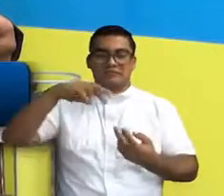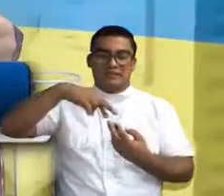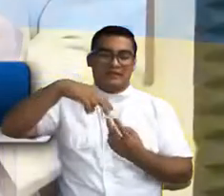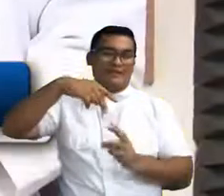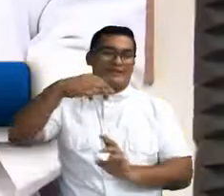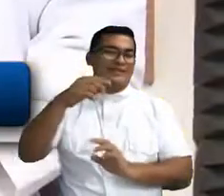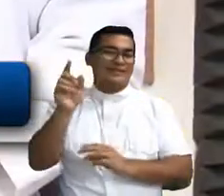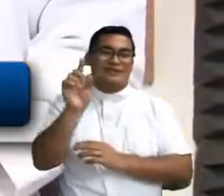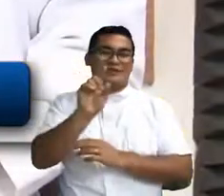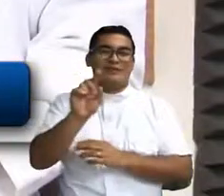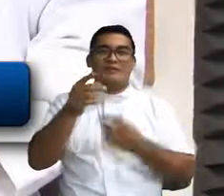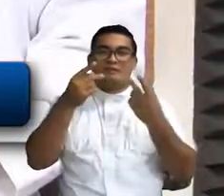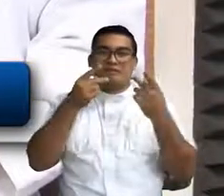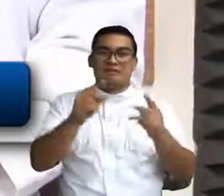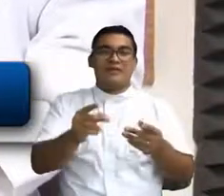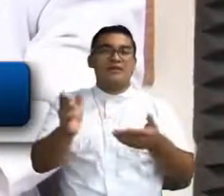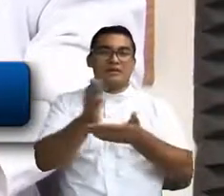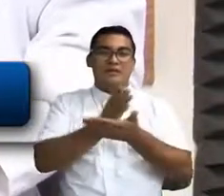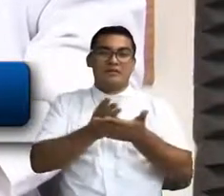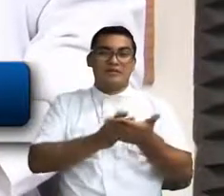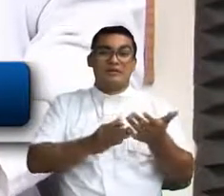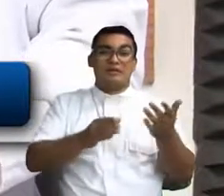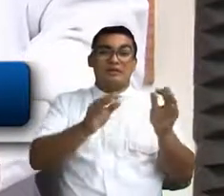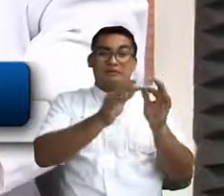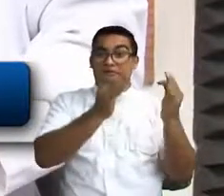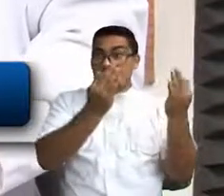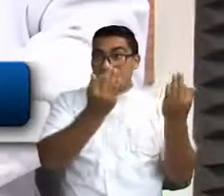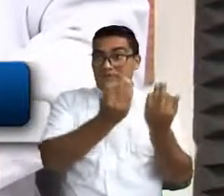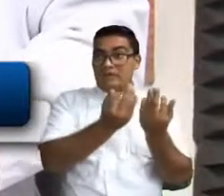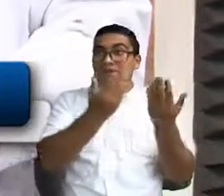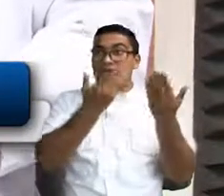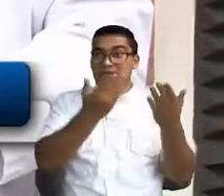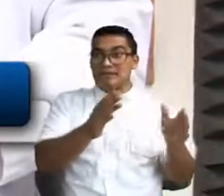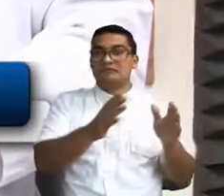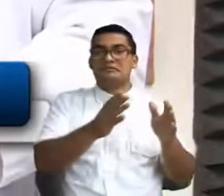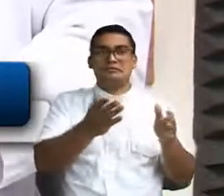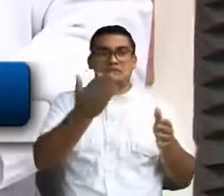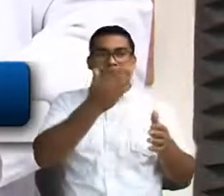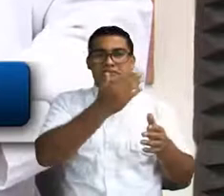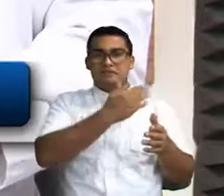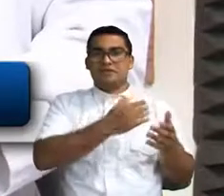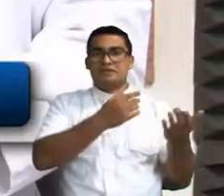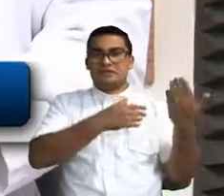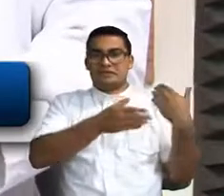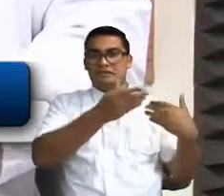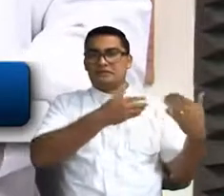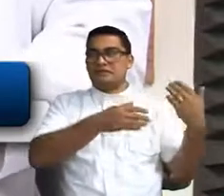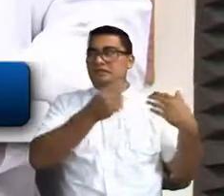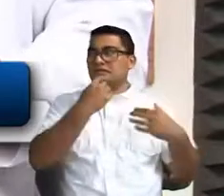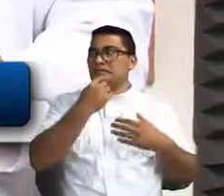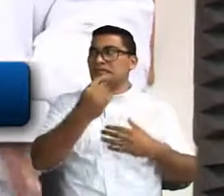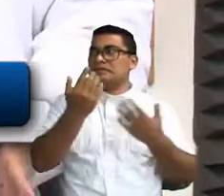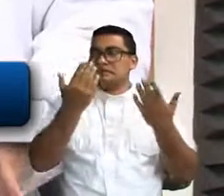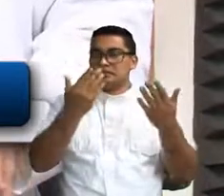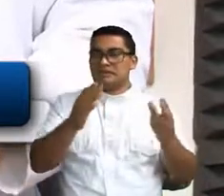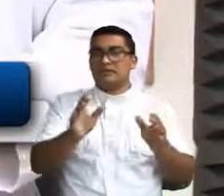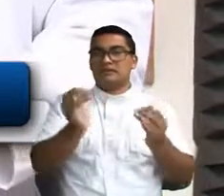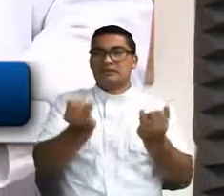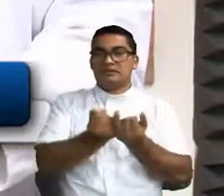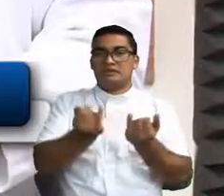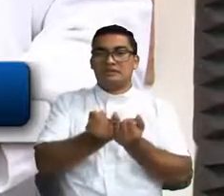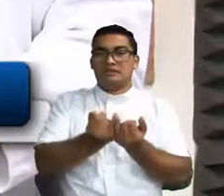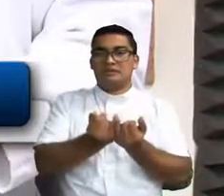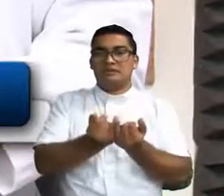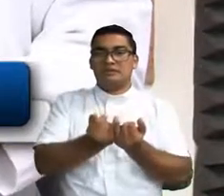tanto. Pero sí existen aspectos de que la familia ya trae un contexto ya generacional,